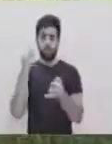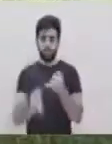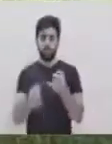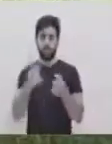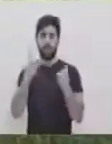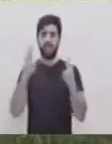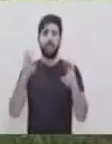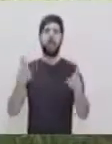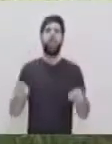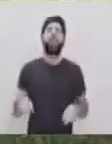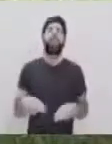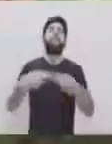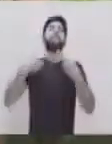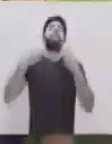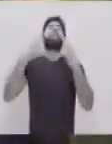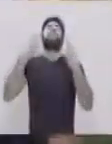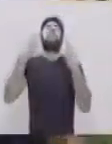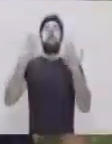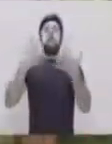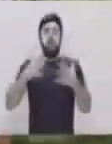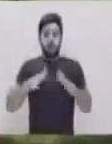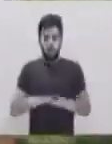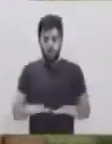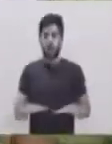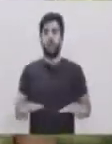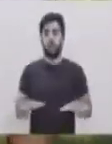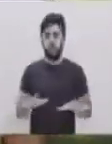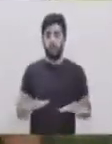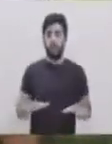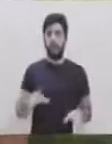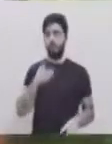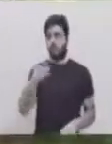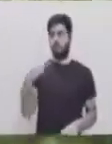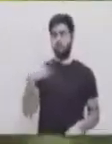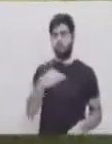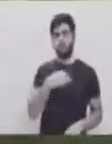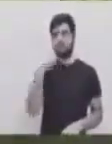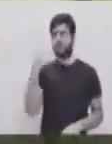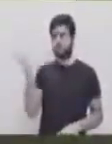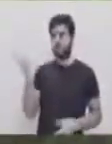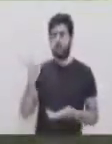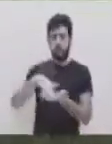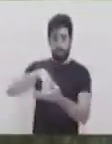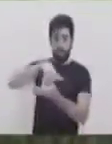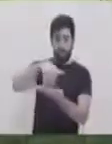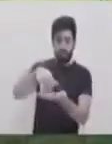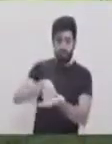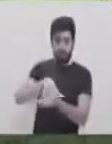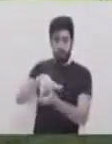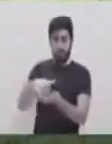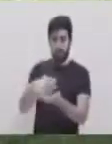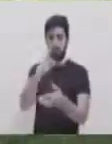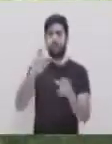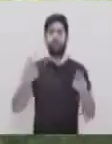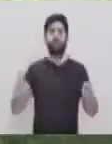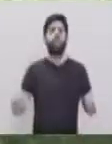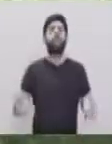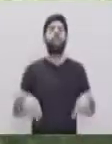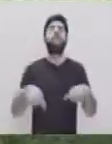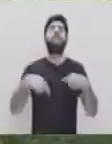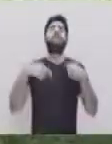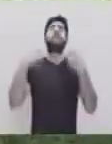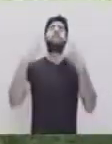a la fase de la relajación. Vamos a hacer un poco de rotación. Muy bien. Y